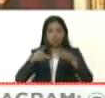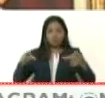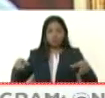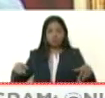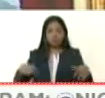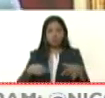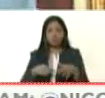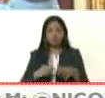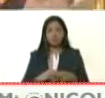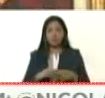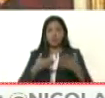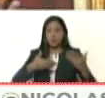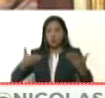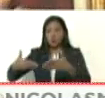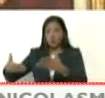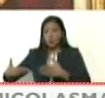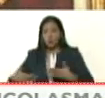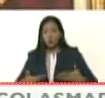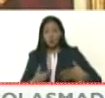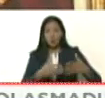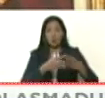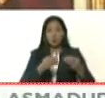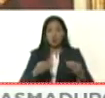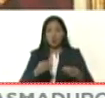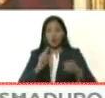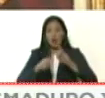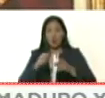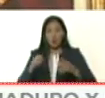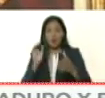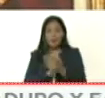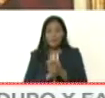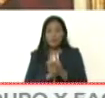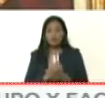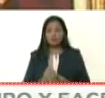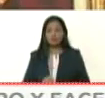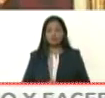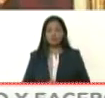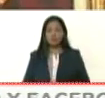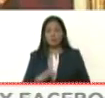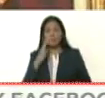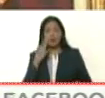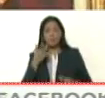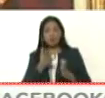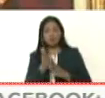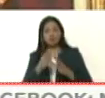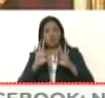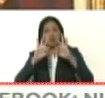Y yo reparto todos esos huevos entre amistades, entre familia.